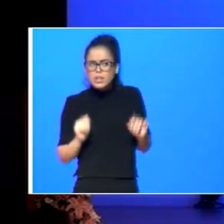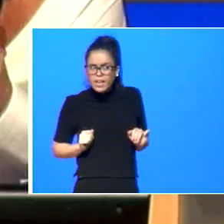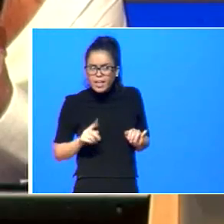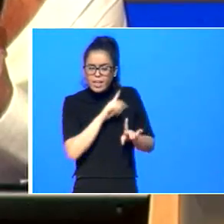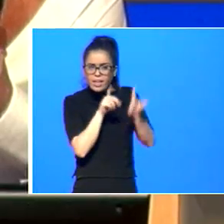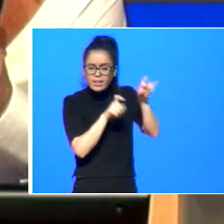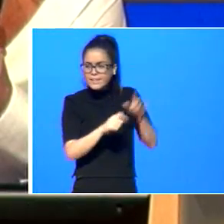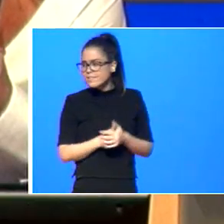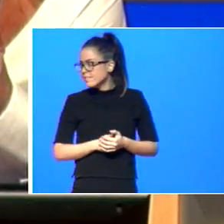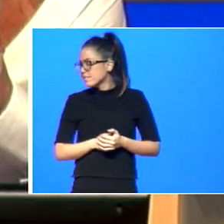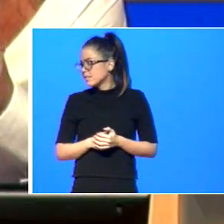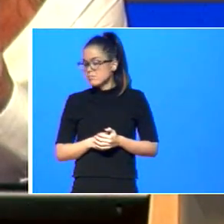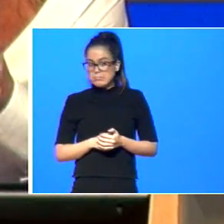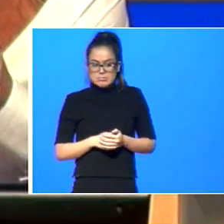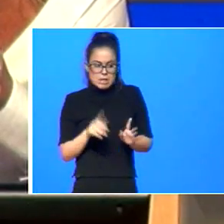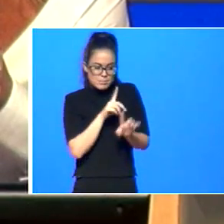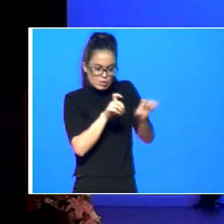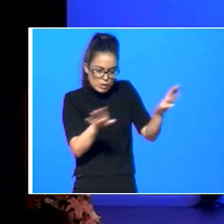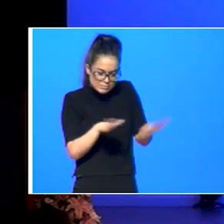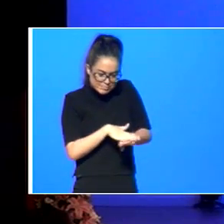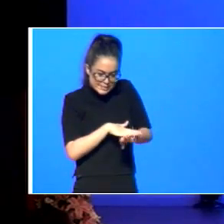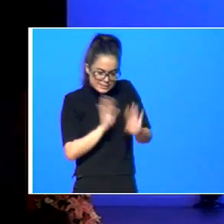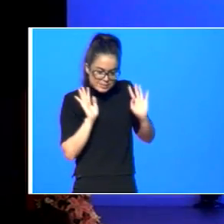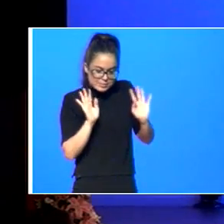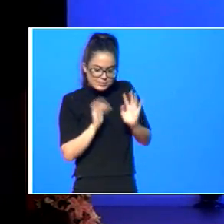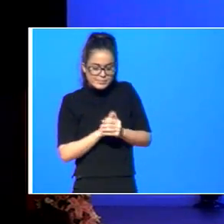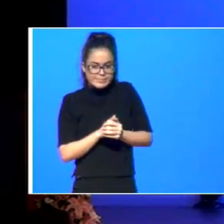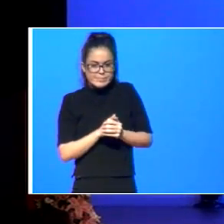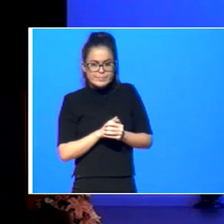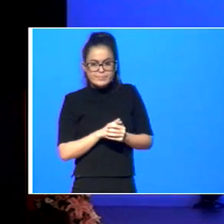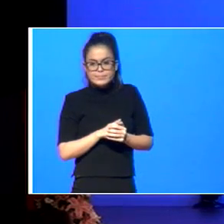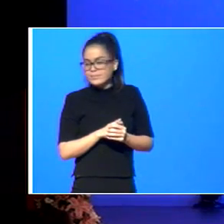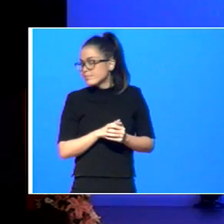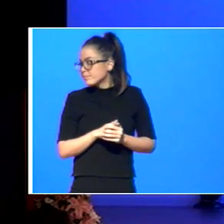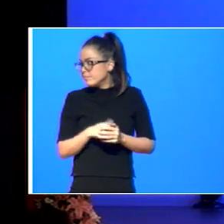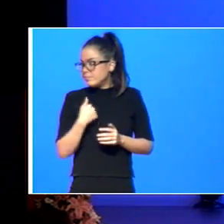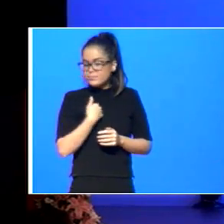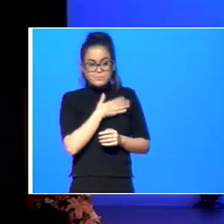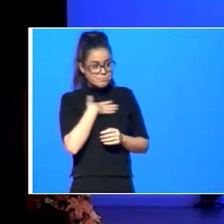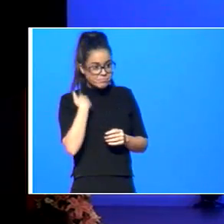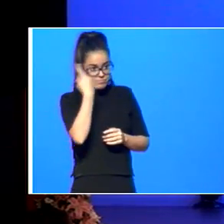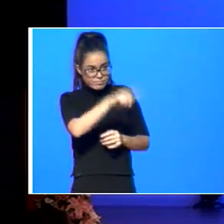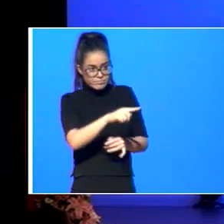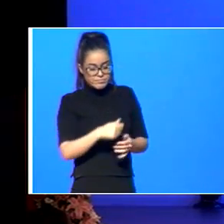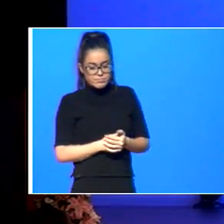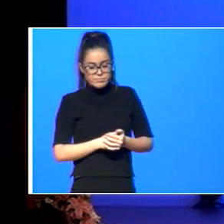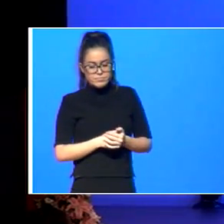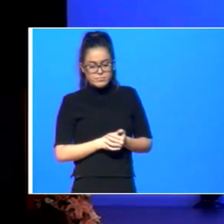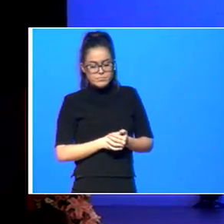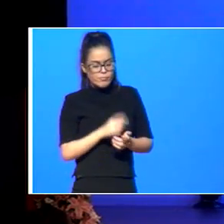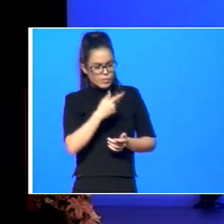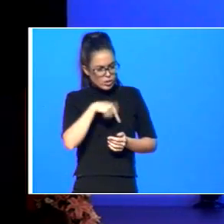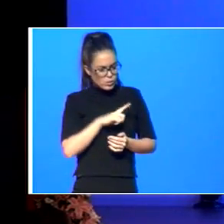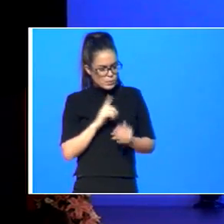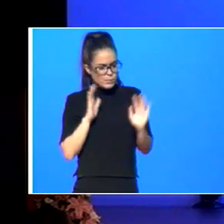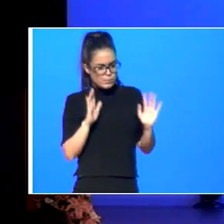Ya lo siento por preguntarte, pero es que tenemos que ir un poco al grano, porque yo quiero saber si los centros que os organicéis mucho, y